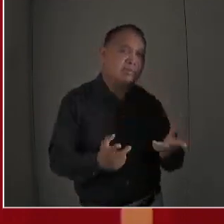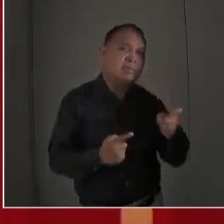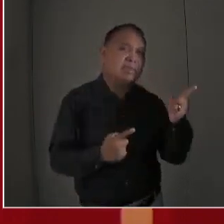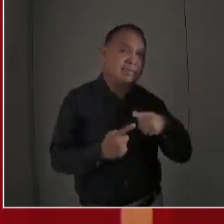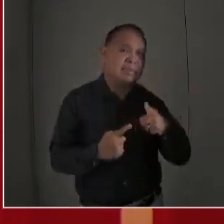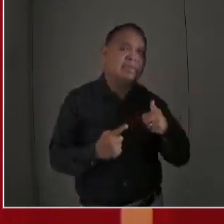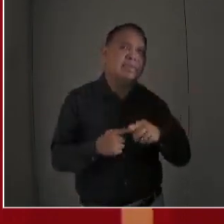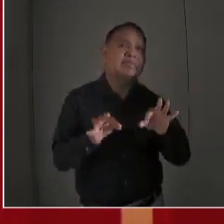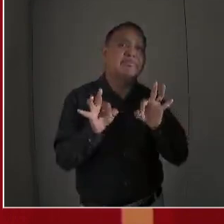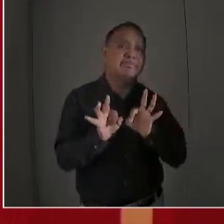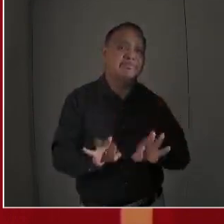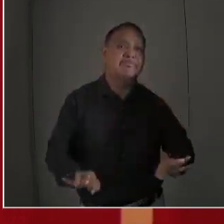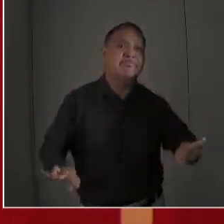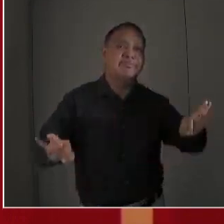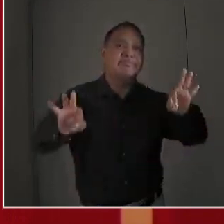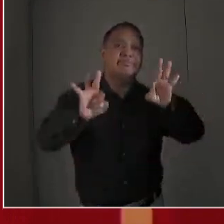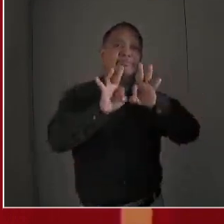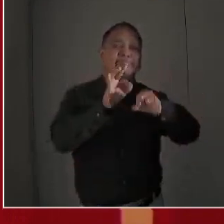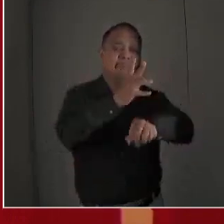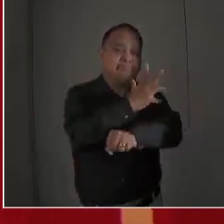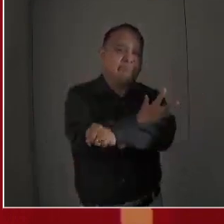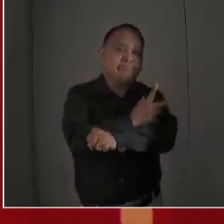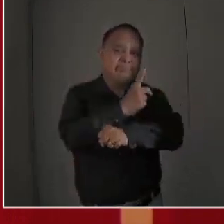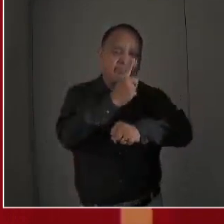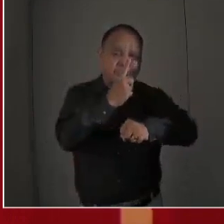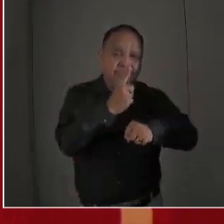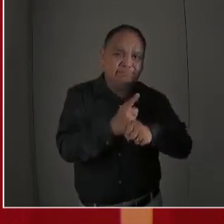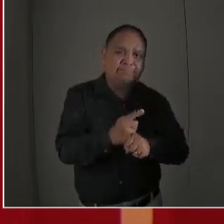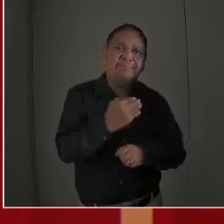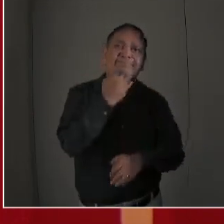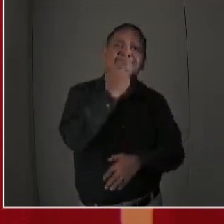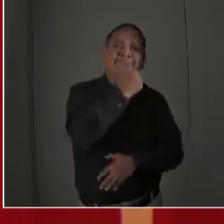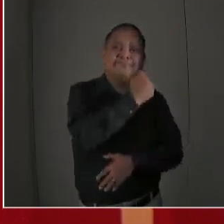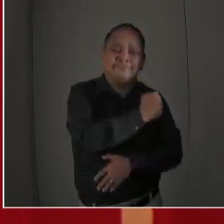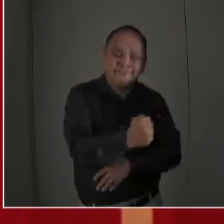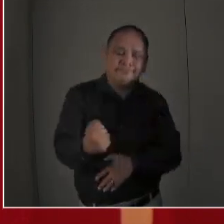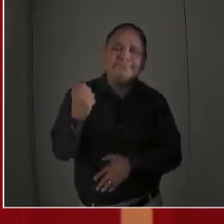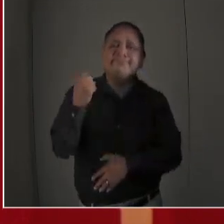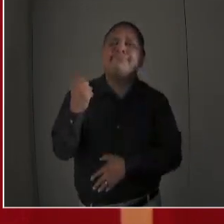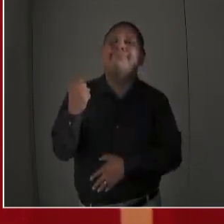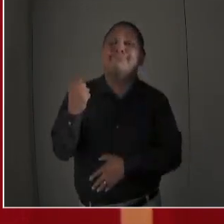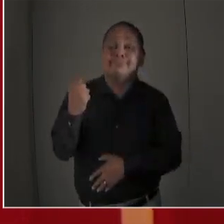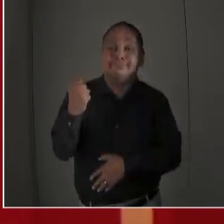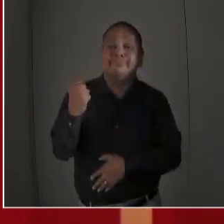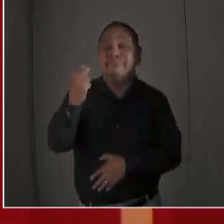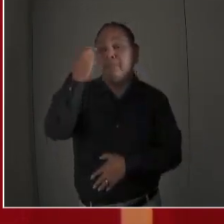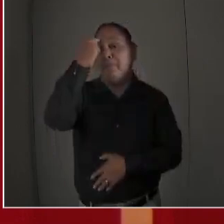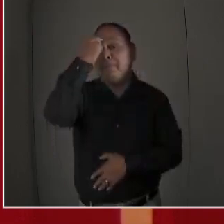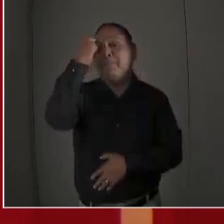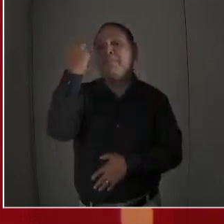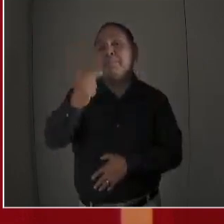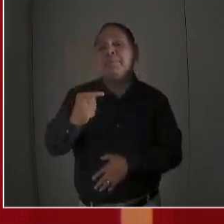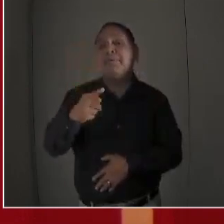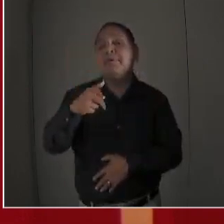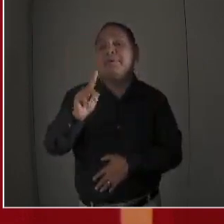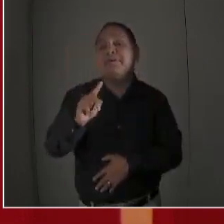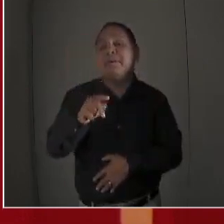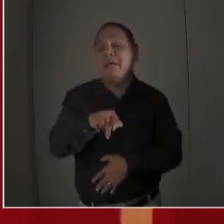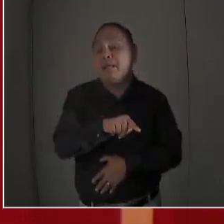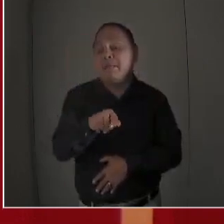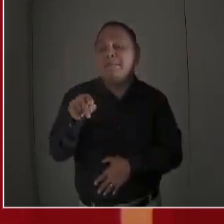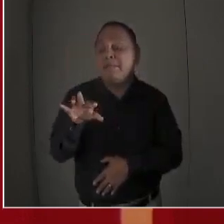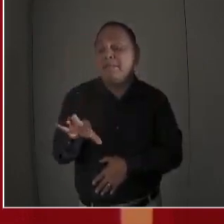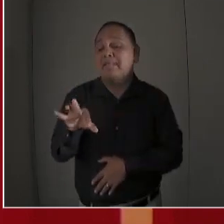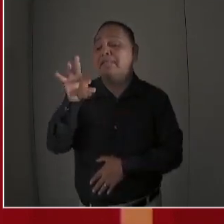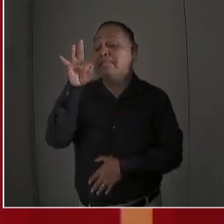fundamental para dar mayor transparencia, eficacia al método, para que realmente se pueda seleccionar con